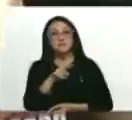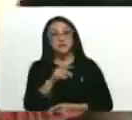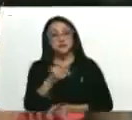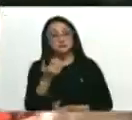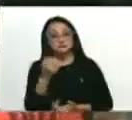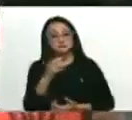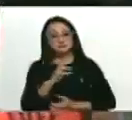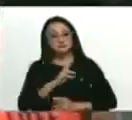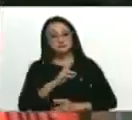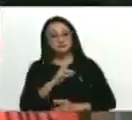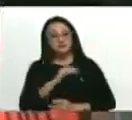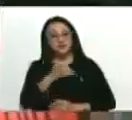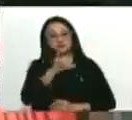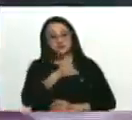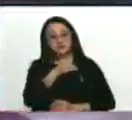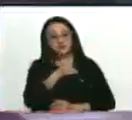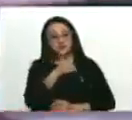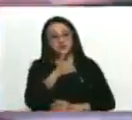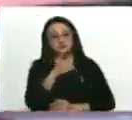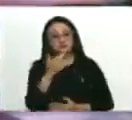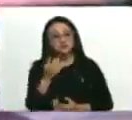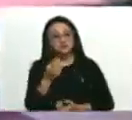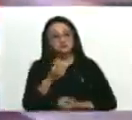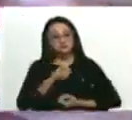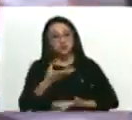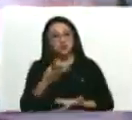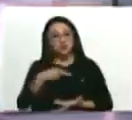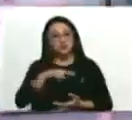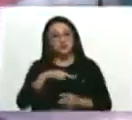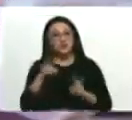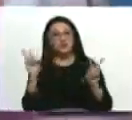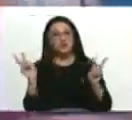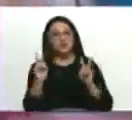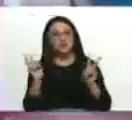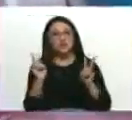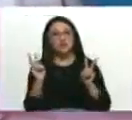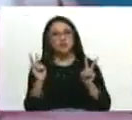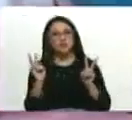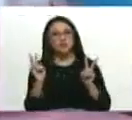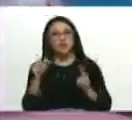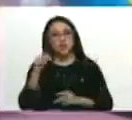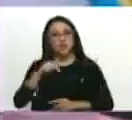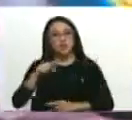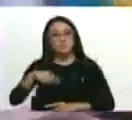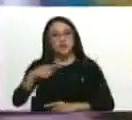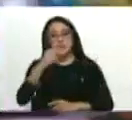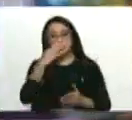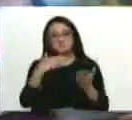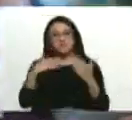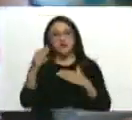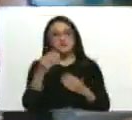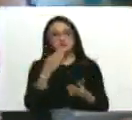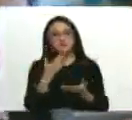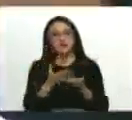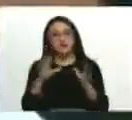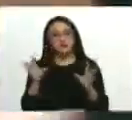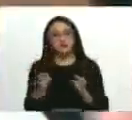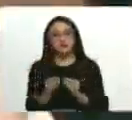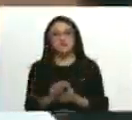nuestra resistencia y refleja lo que es nuestra victoria hoy, mañana y siempre. Muchas gracias.